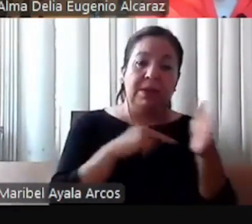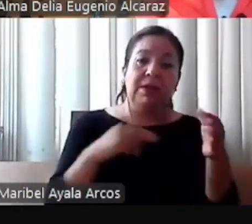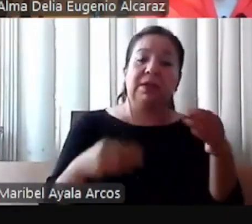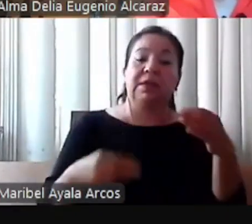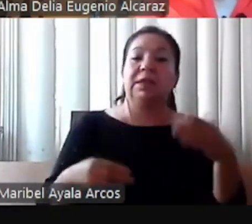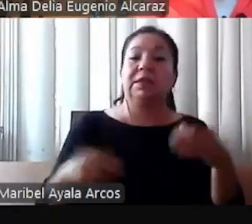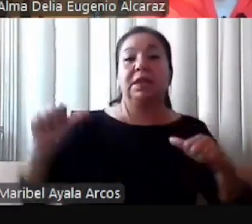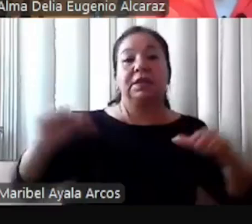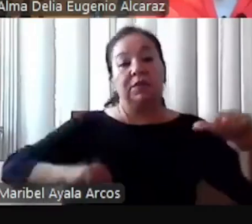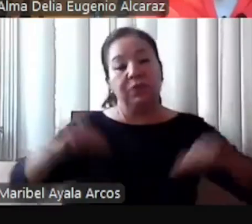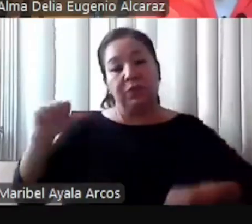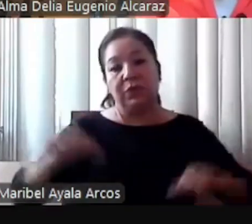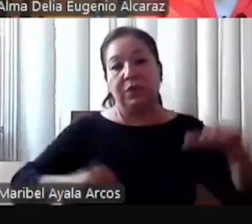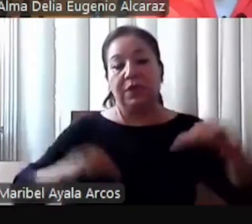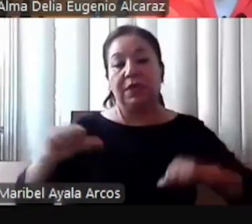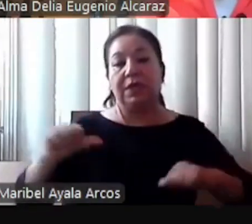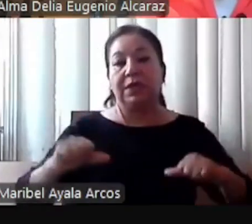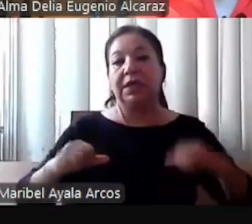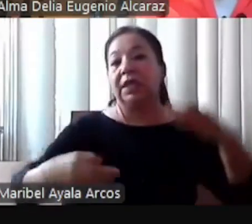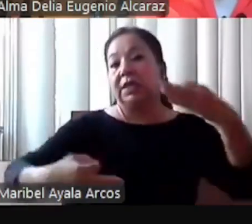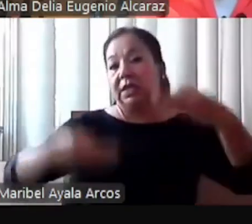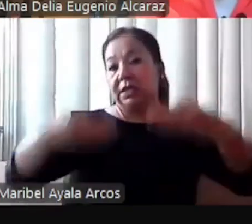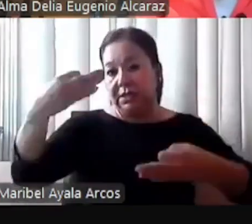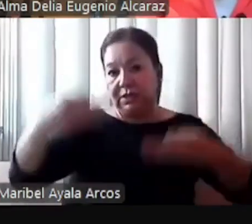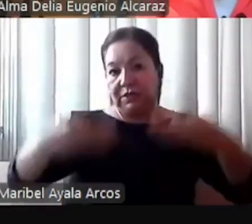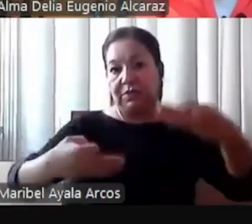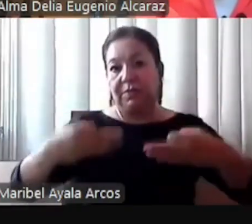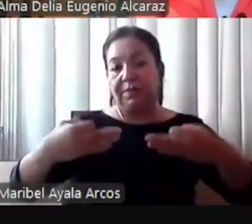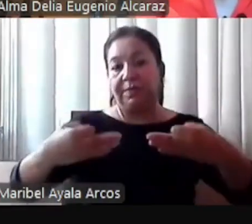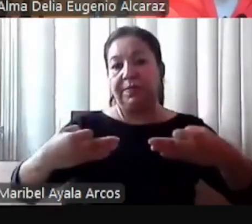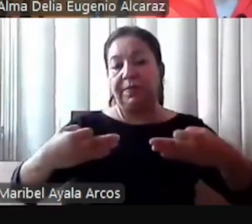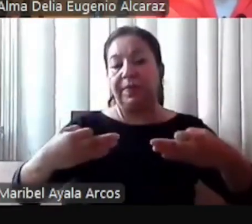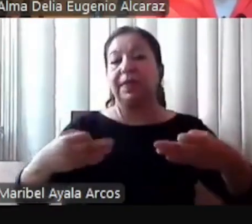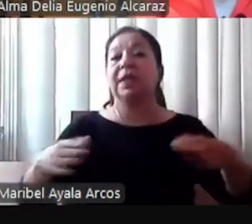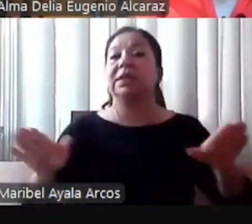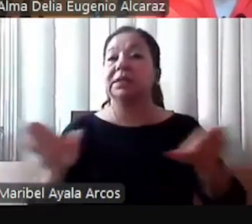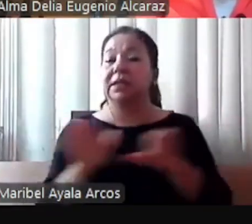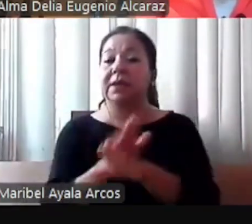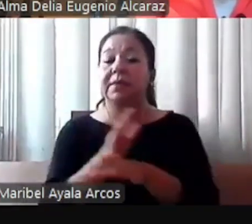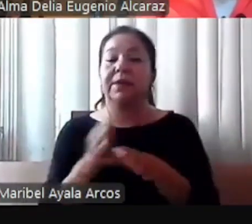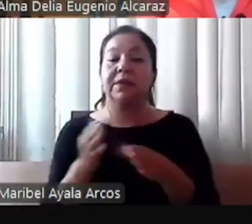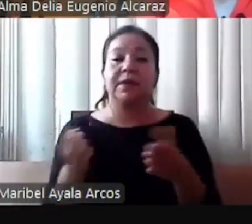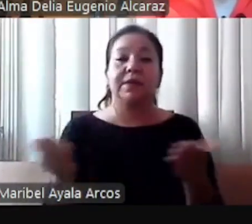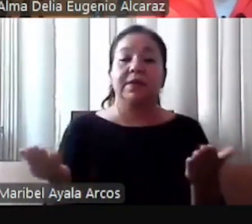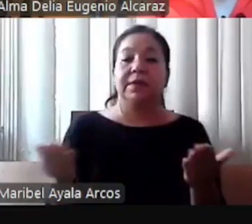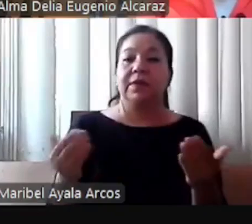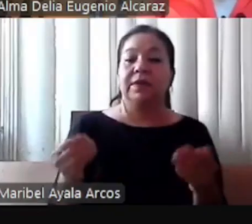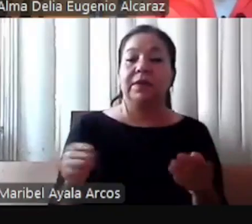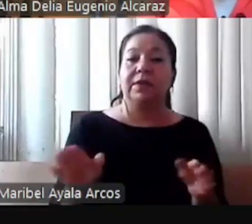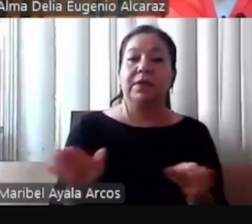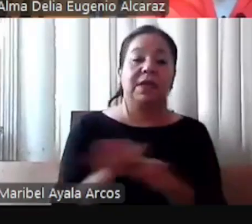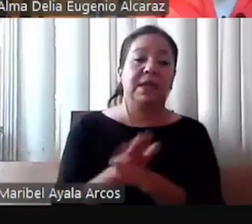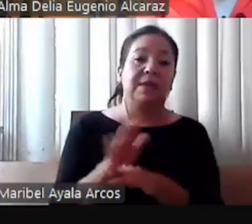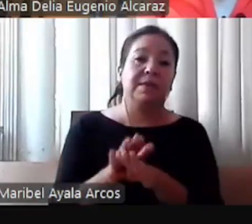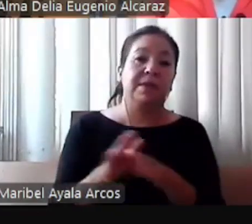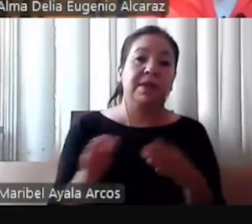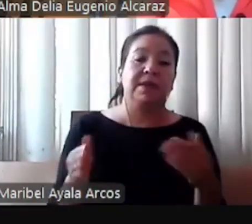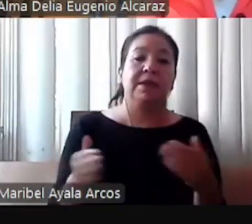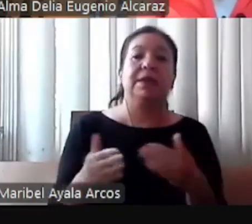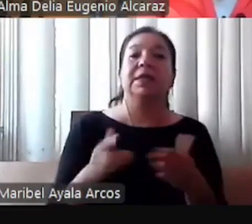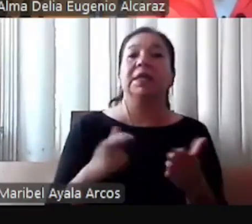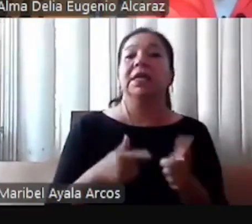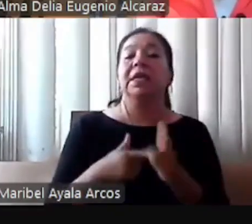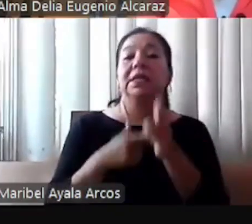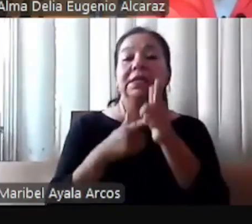o posteriormente ante este tribunal, se actualizó la causal de improcedencia citada. De conformidad con lo anterior, se propone el siguiente